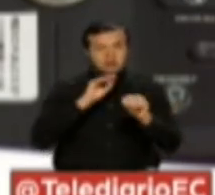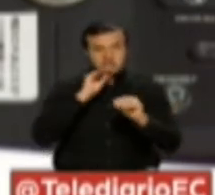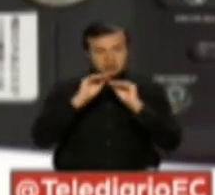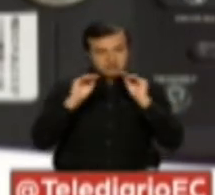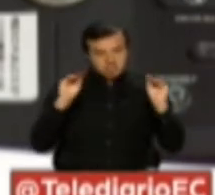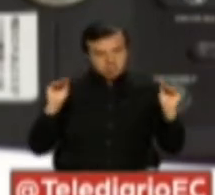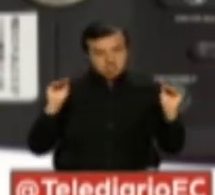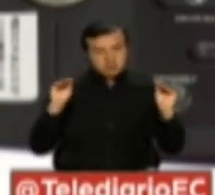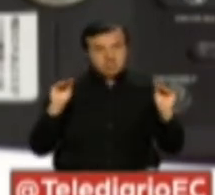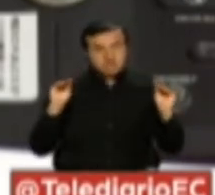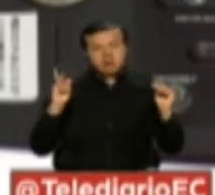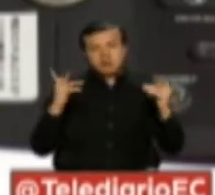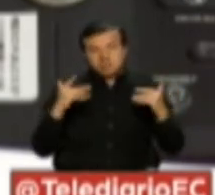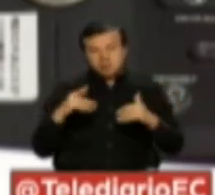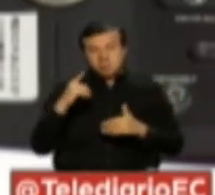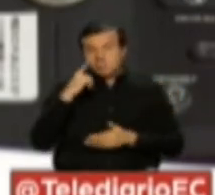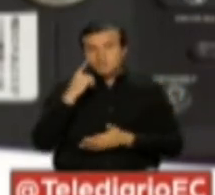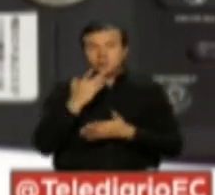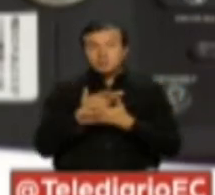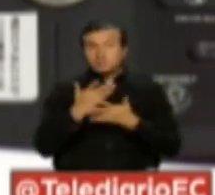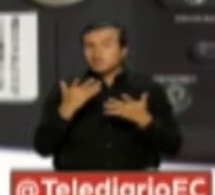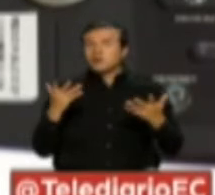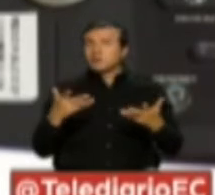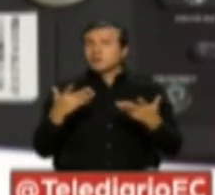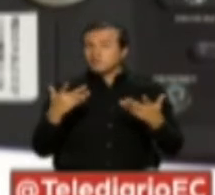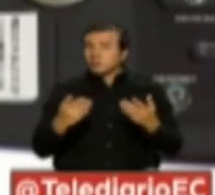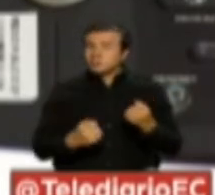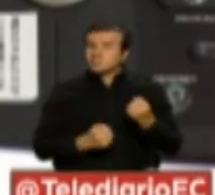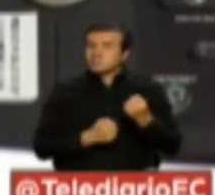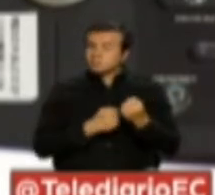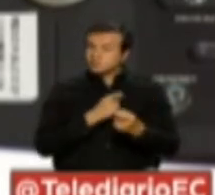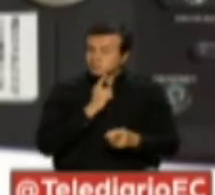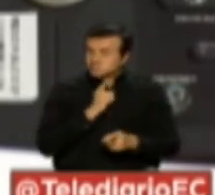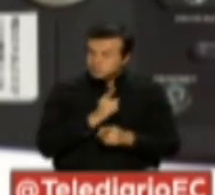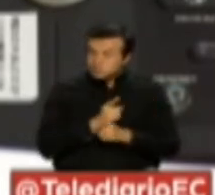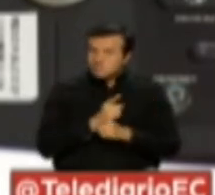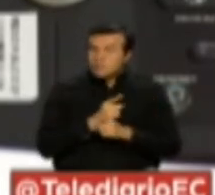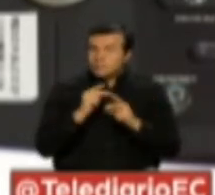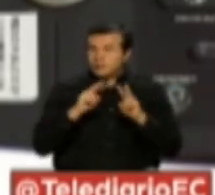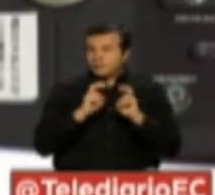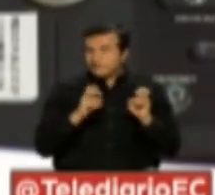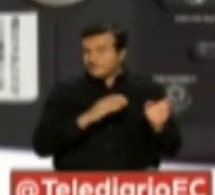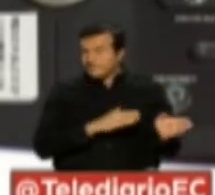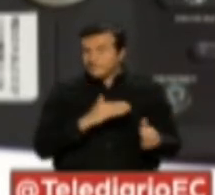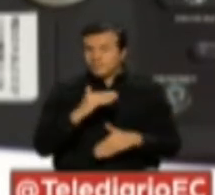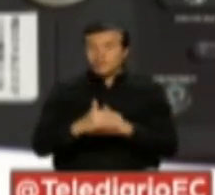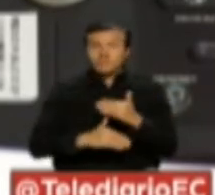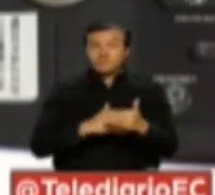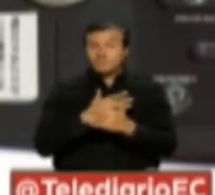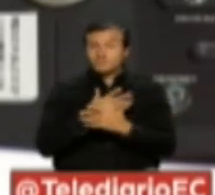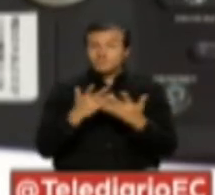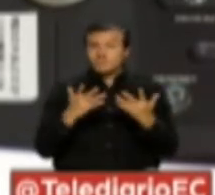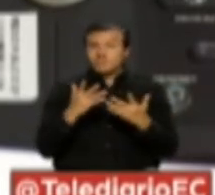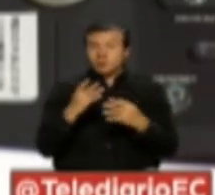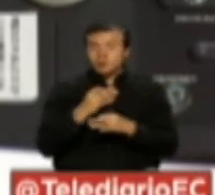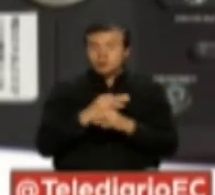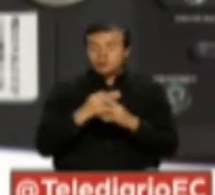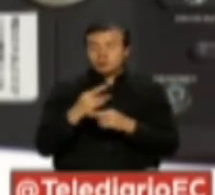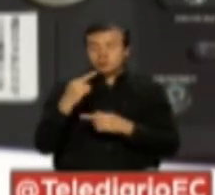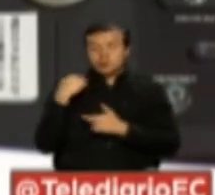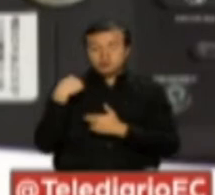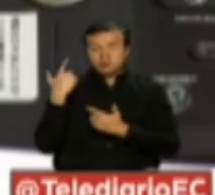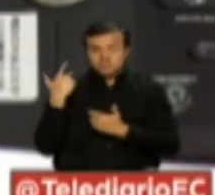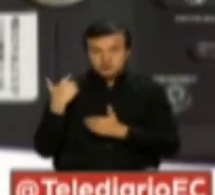porque estos elementos probatorios tienen que aportarse y valorarse en el marco del proceso por los funcionarios